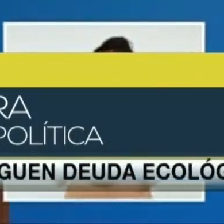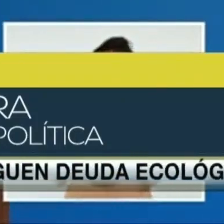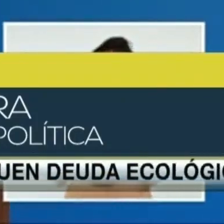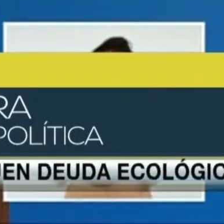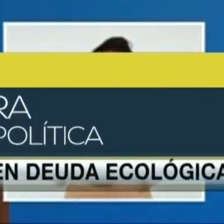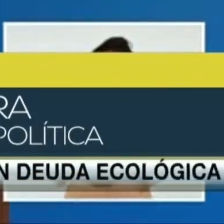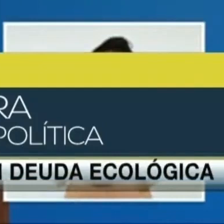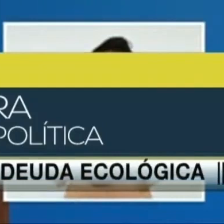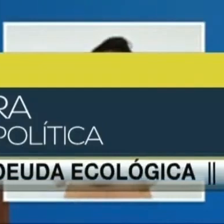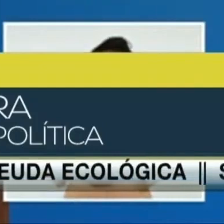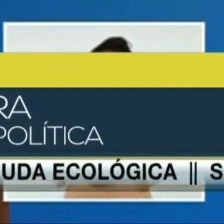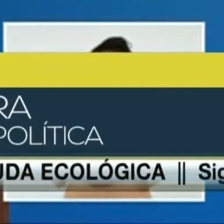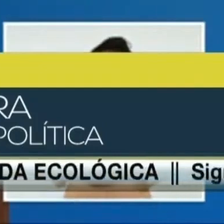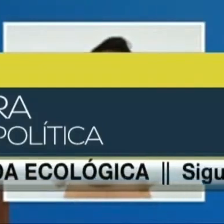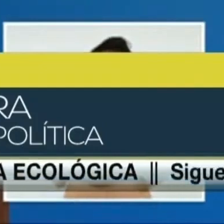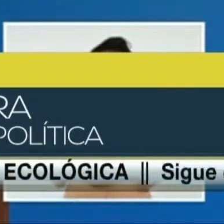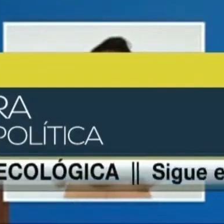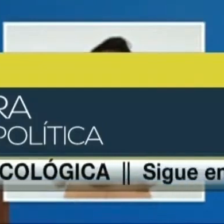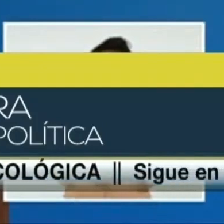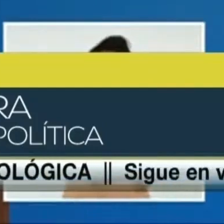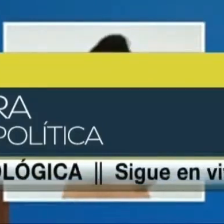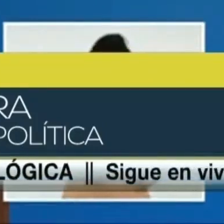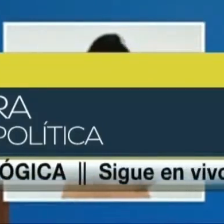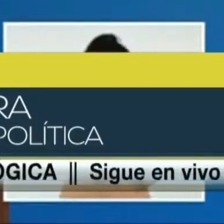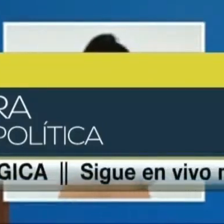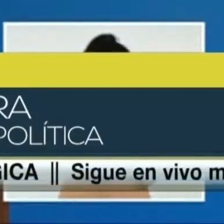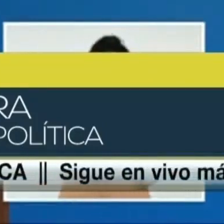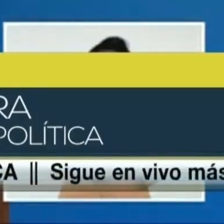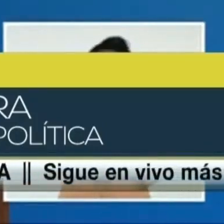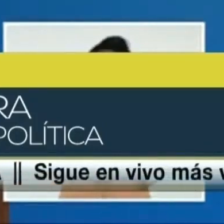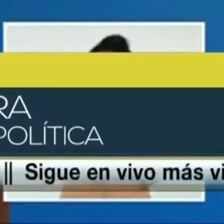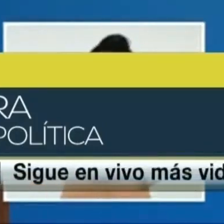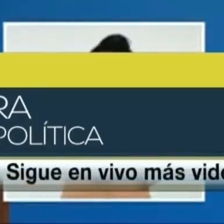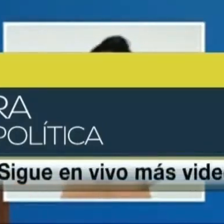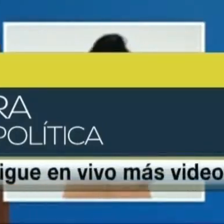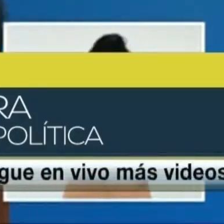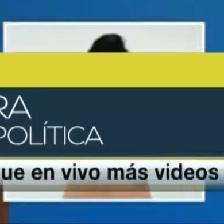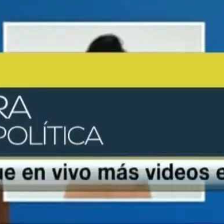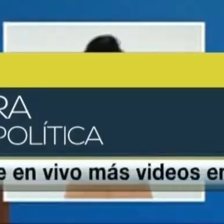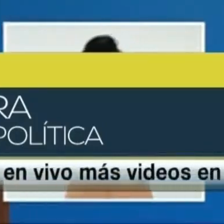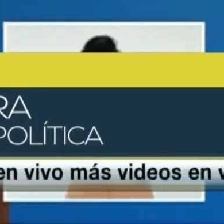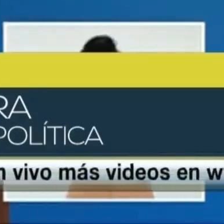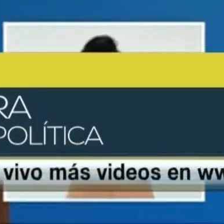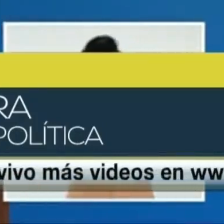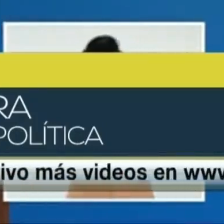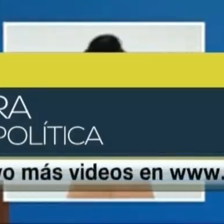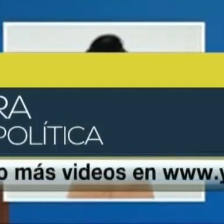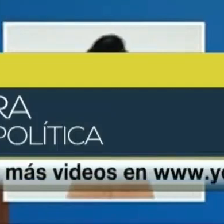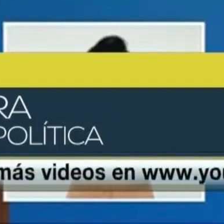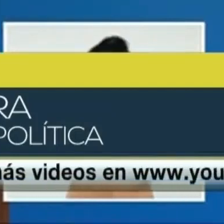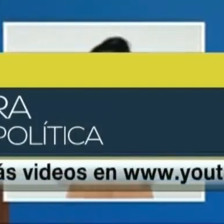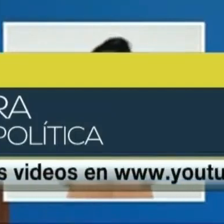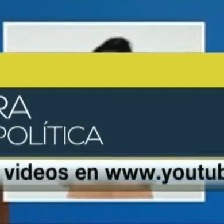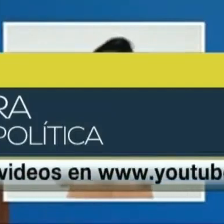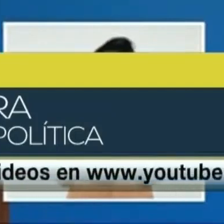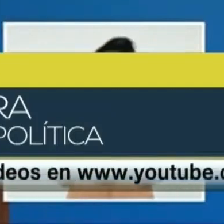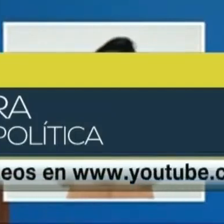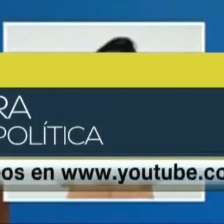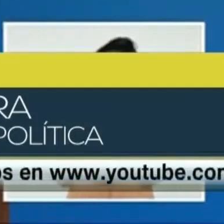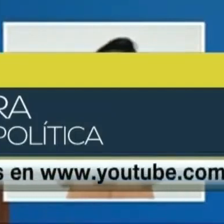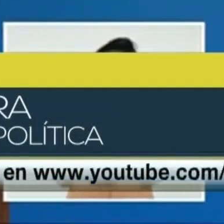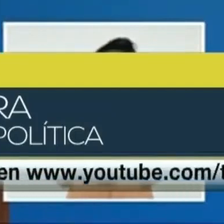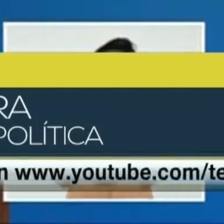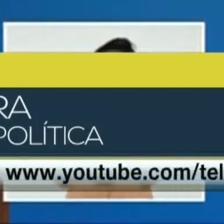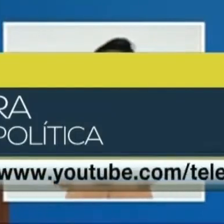Denunciamos ayer, el documento está en manos de ustedes. Afirmo categóricamente que el gobierno de los